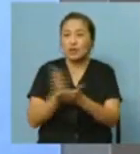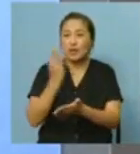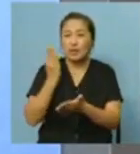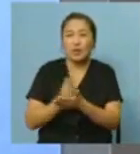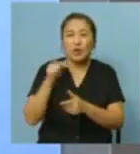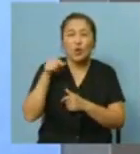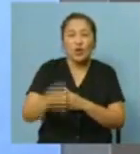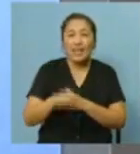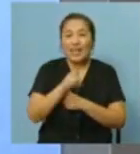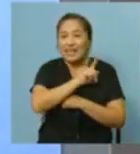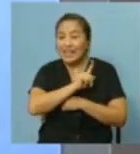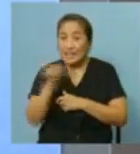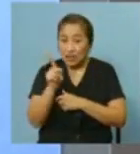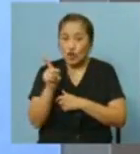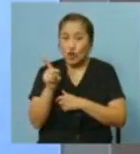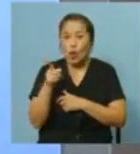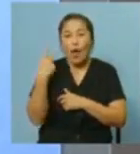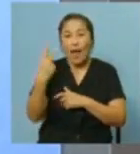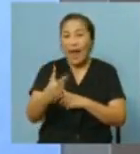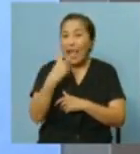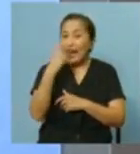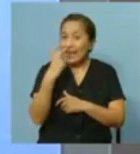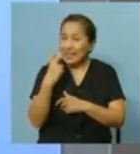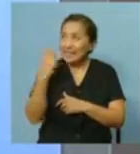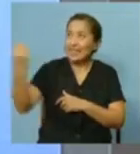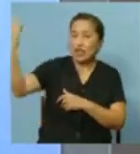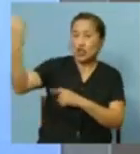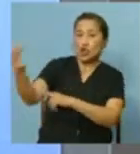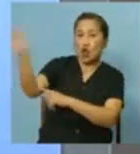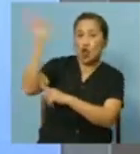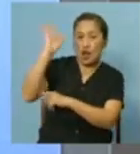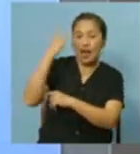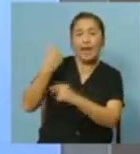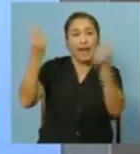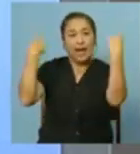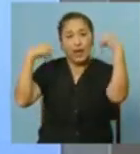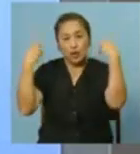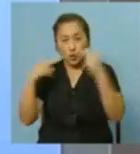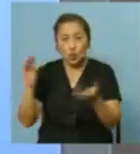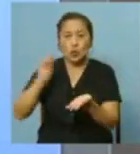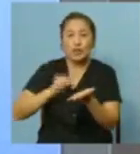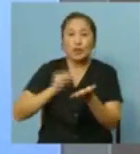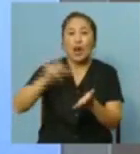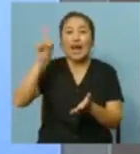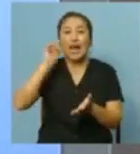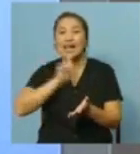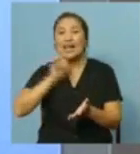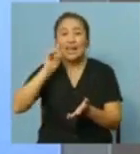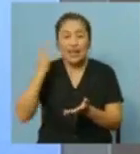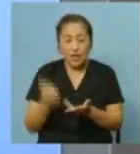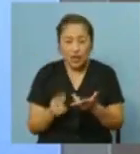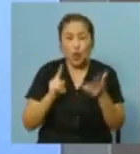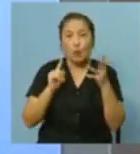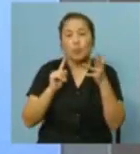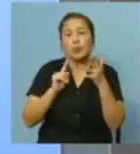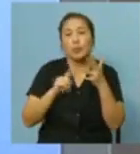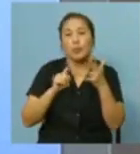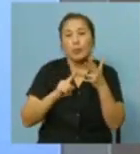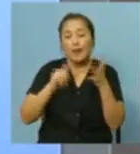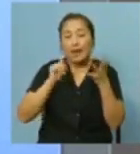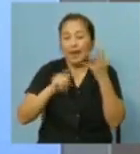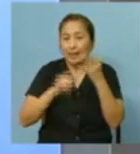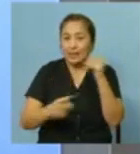el cannabis medicinal a la energía fotovoltaica al turismo al litio al la